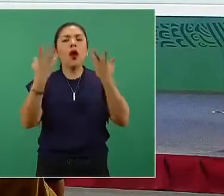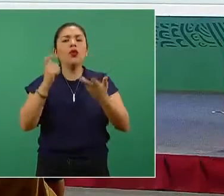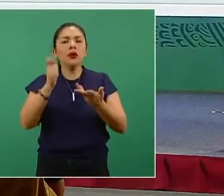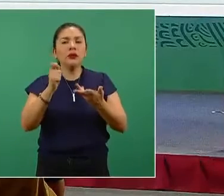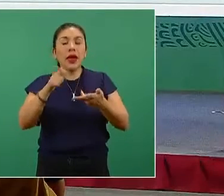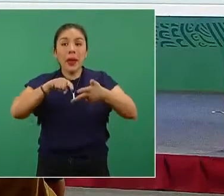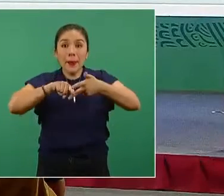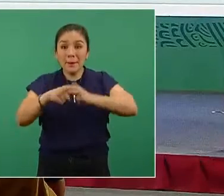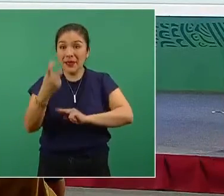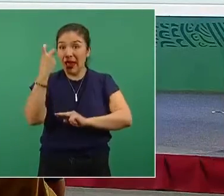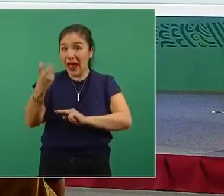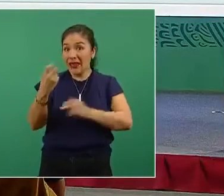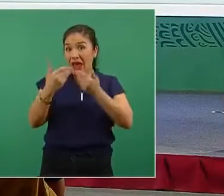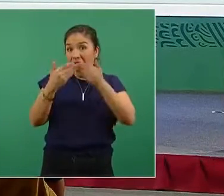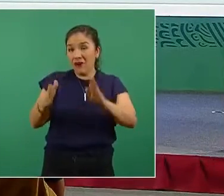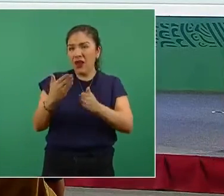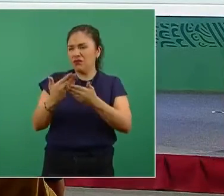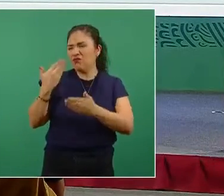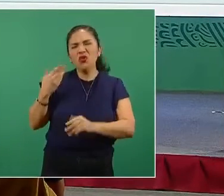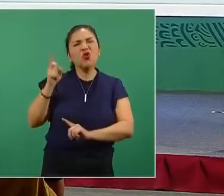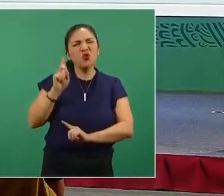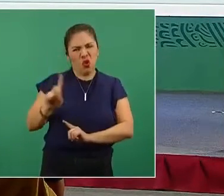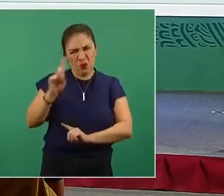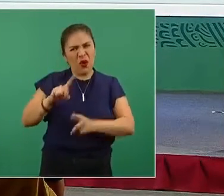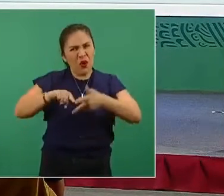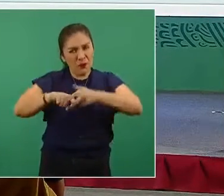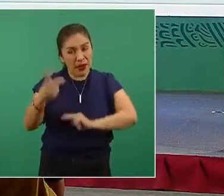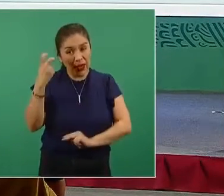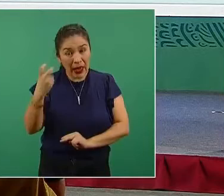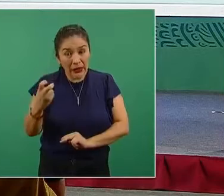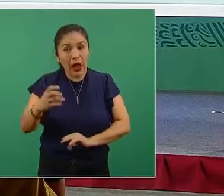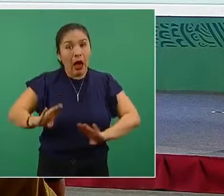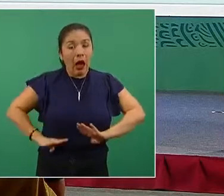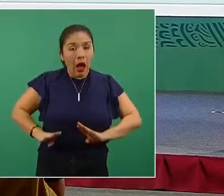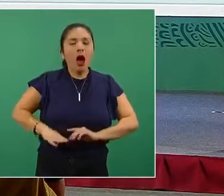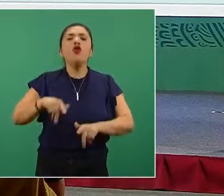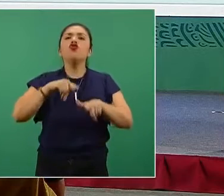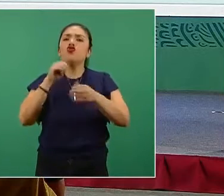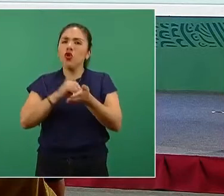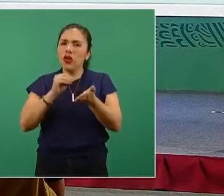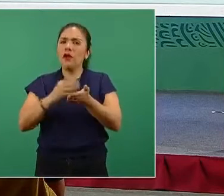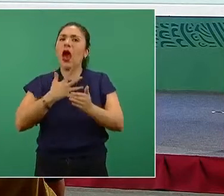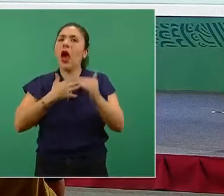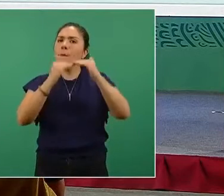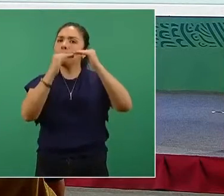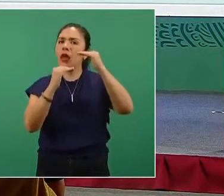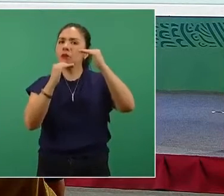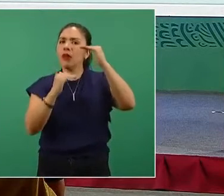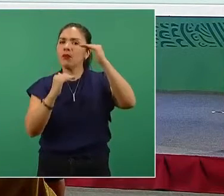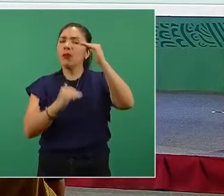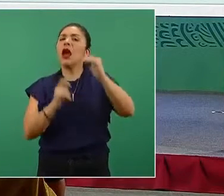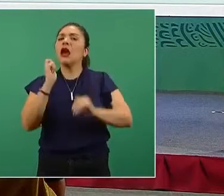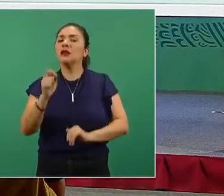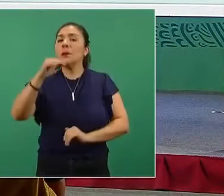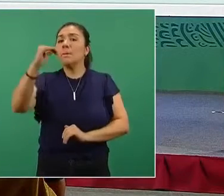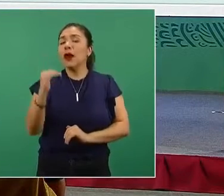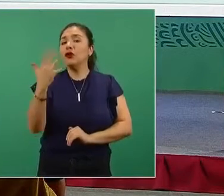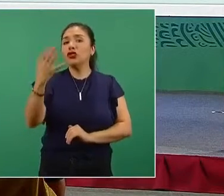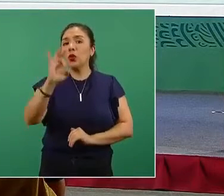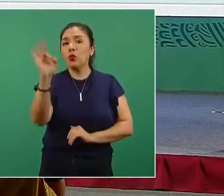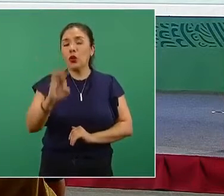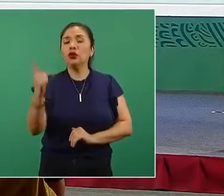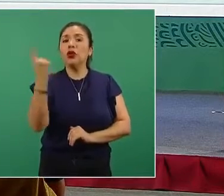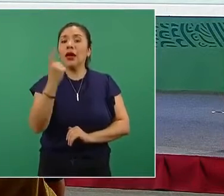que abrimos esta gráfica el pasado domingo, todavía se mantiene con una disminución de menos 5% entre